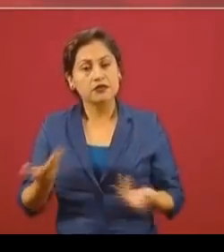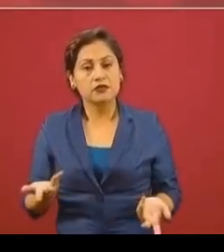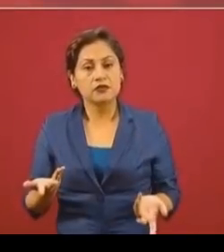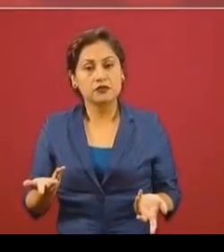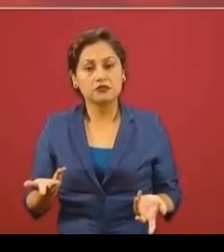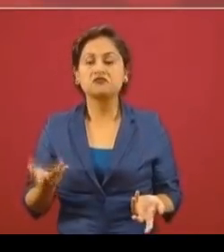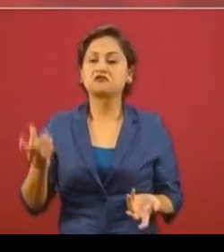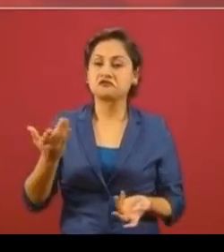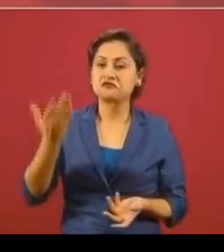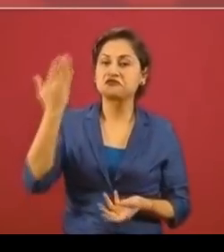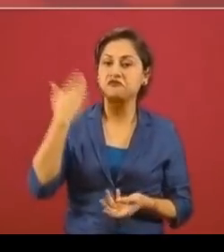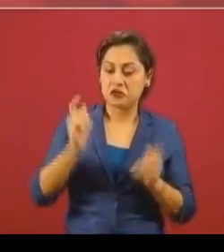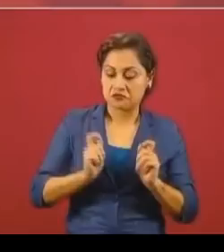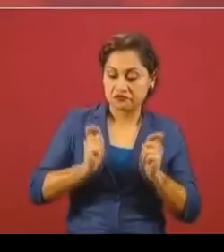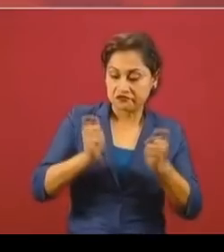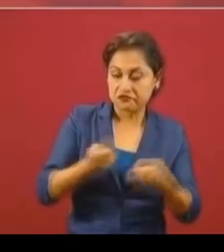las empresas,